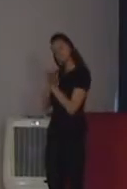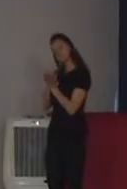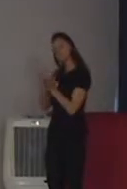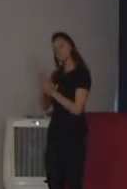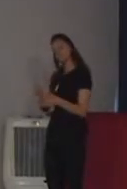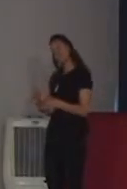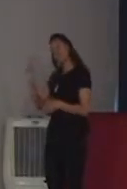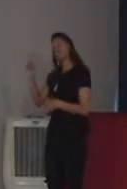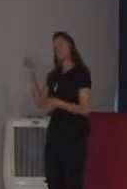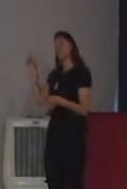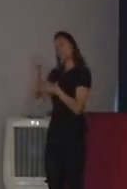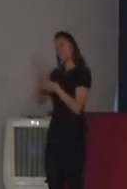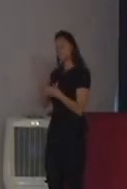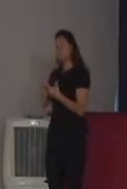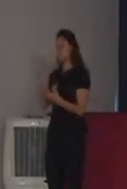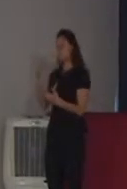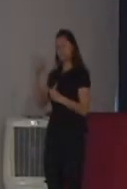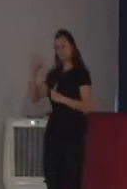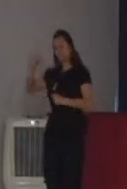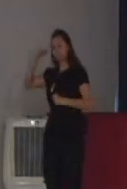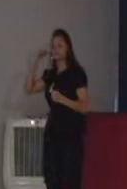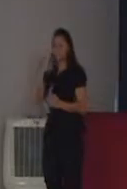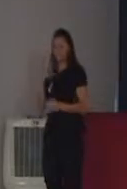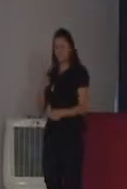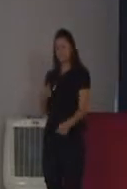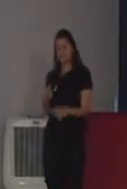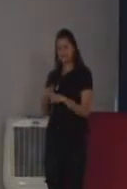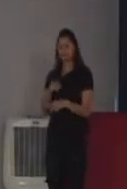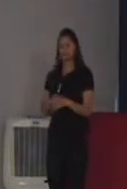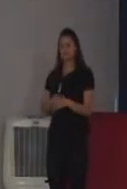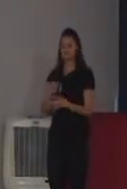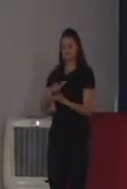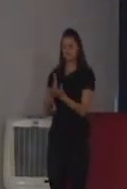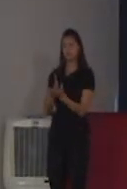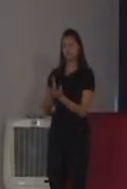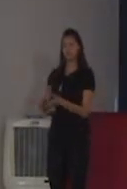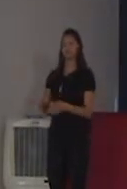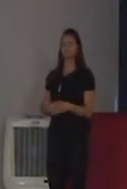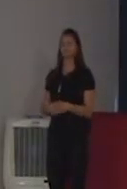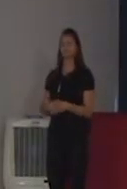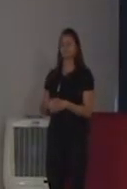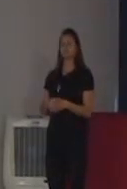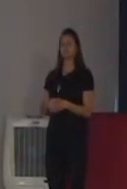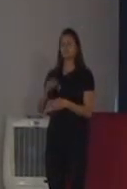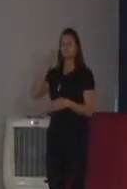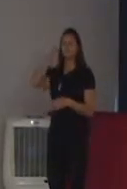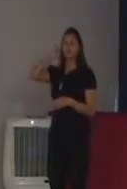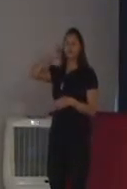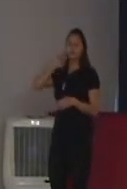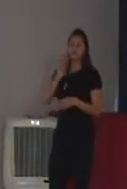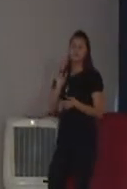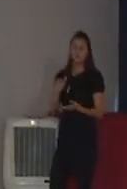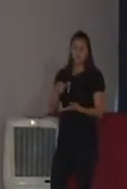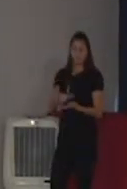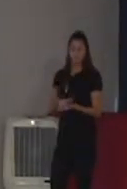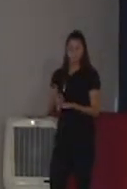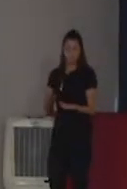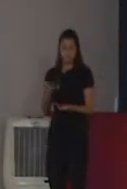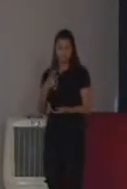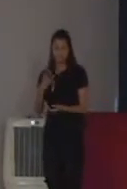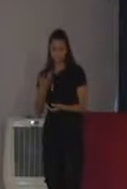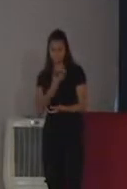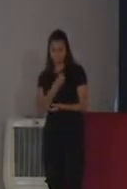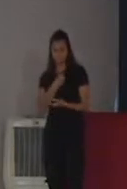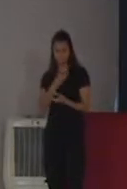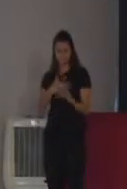digamos, política y politizado altamente, y eso, digamos, que persiste. Entonces, eso, digamos, que es nuestro contexto